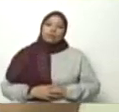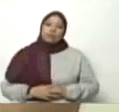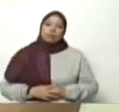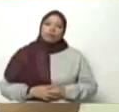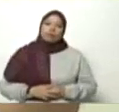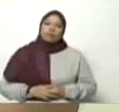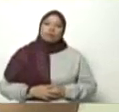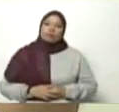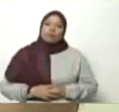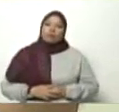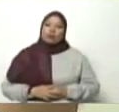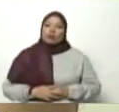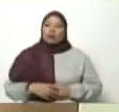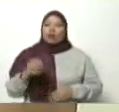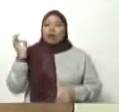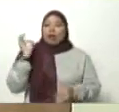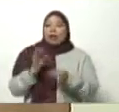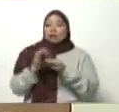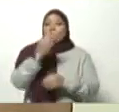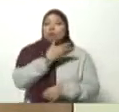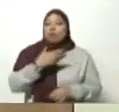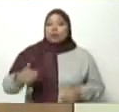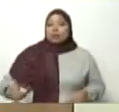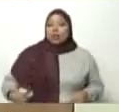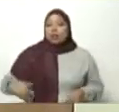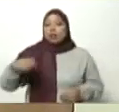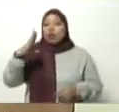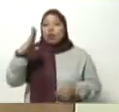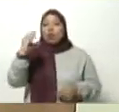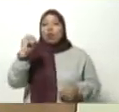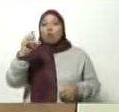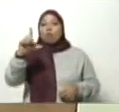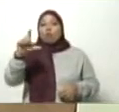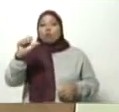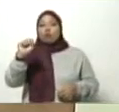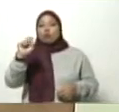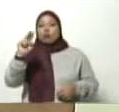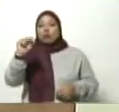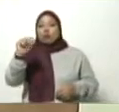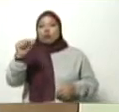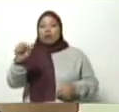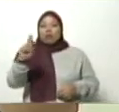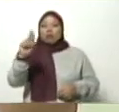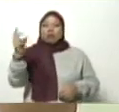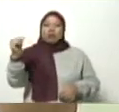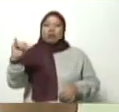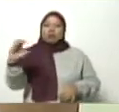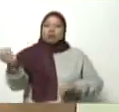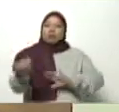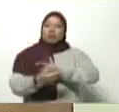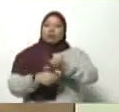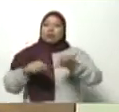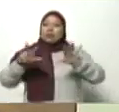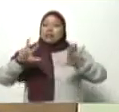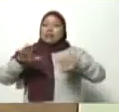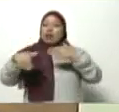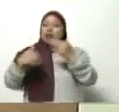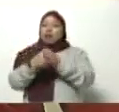Bolsonaro, el que dicen que ha tenido éxito en lo económico, llevó esa economía del séptimo al lugar número